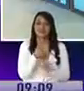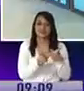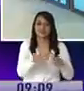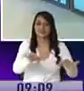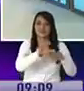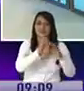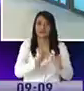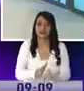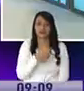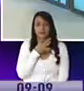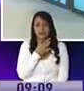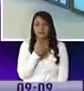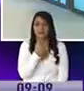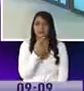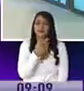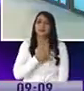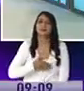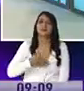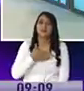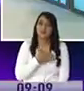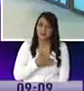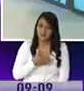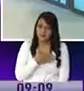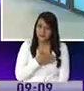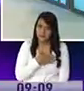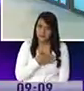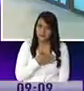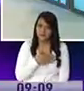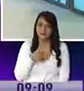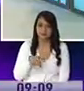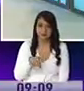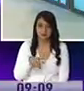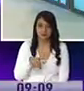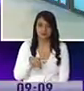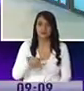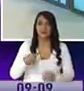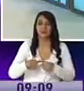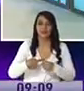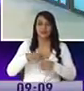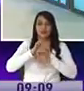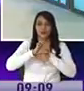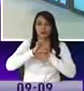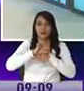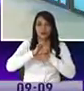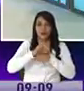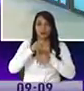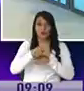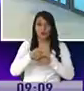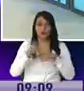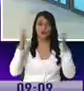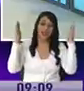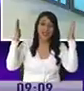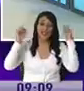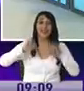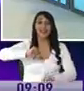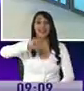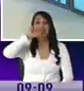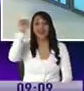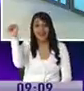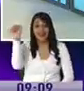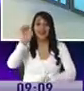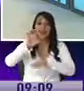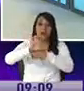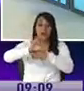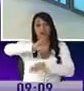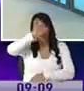Ecuatorianos Diles que por favor tienen que de nuestra parte desde Quito Ecuador que si van a celebrar el triunfo que dan por eso la Selección